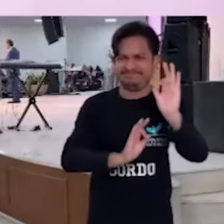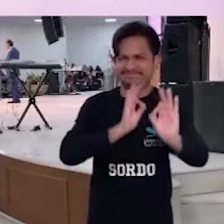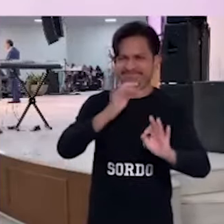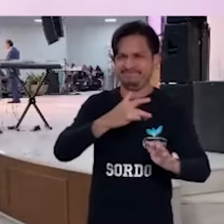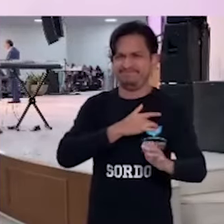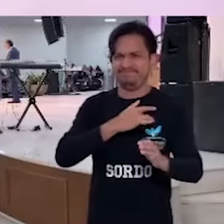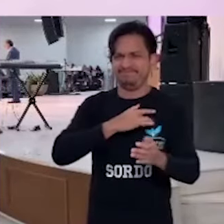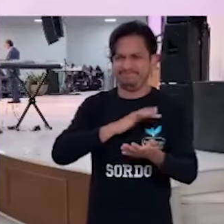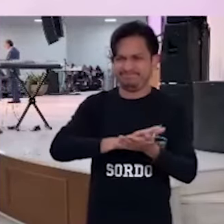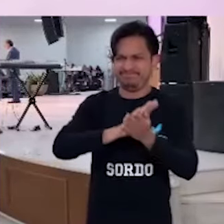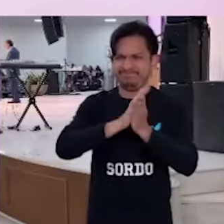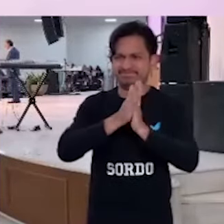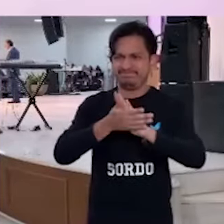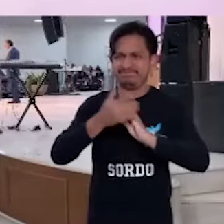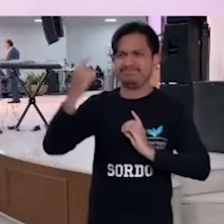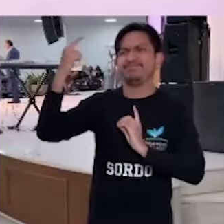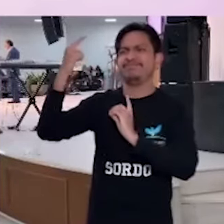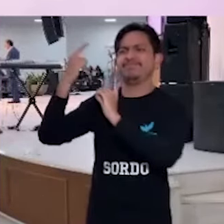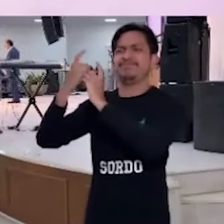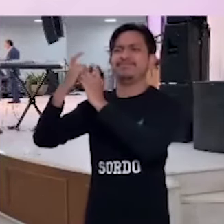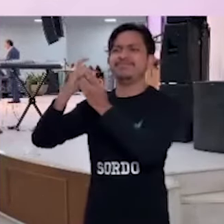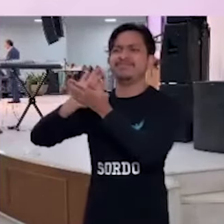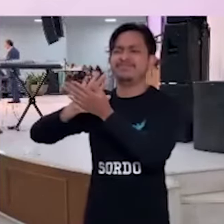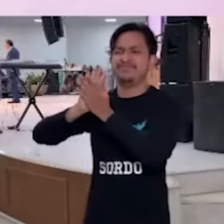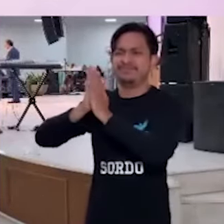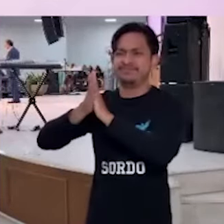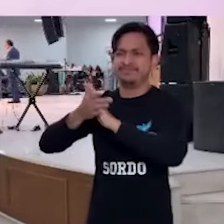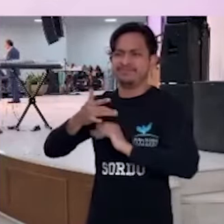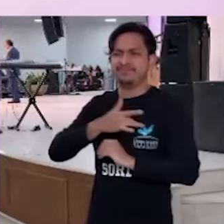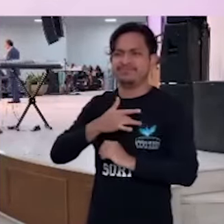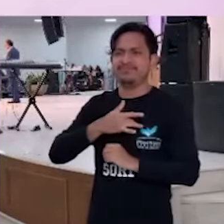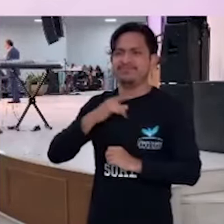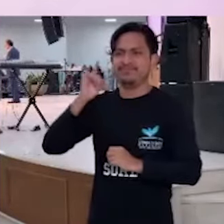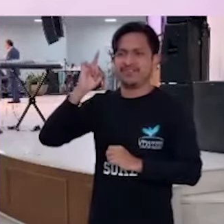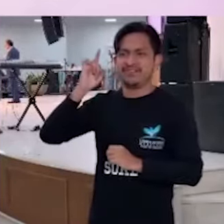corazón arrepentido, para que tú puedas